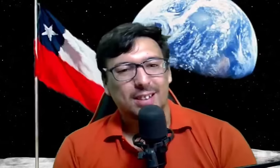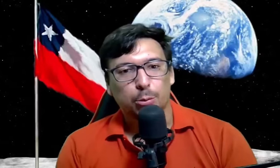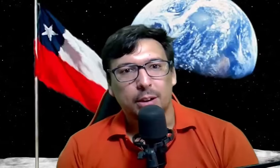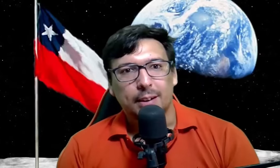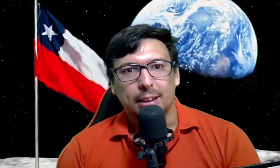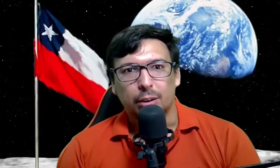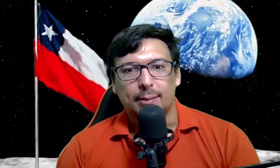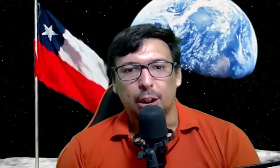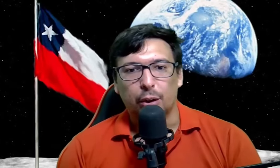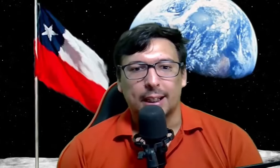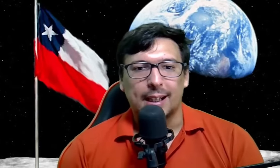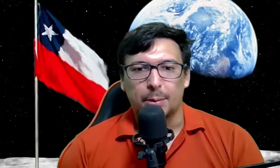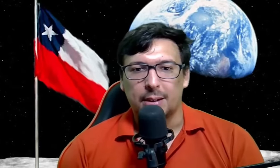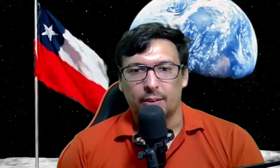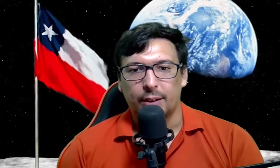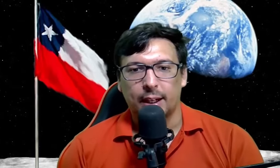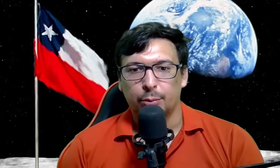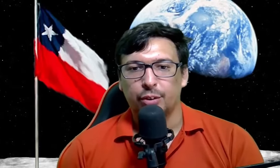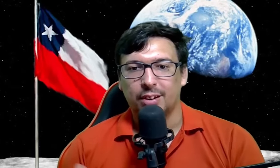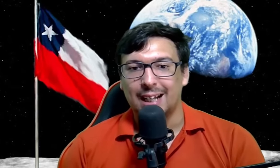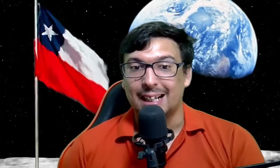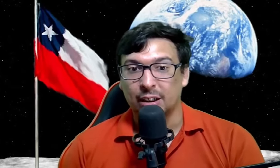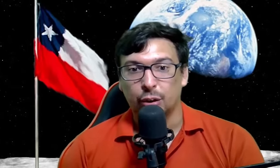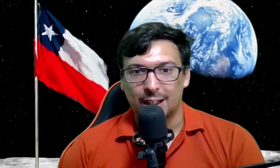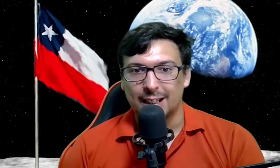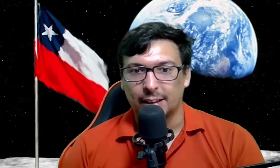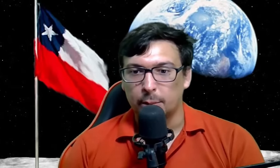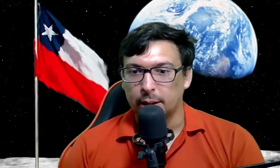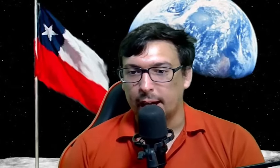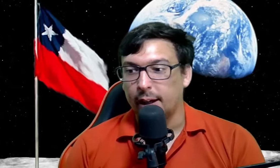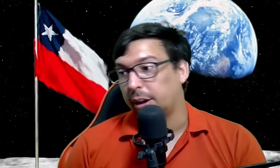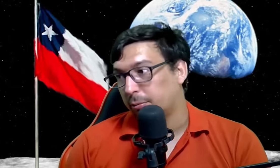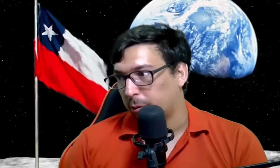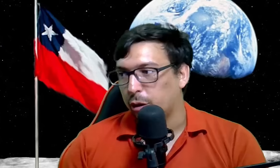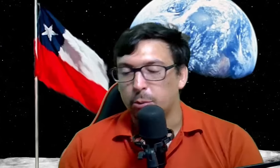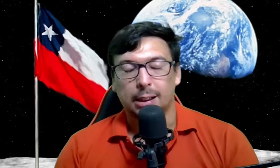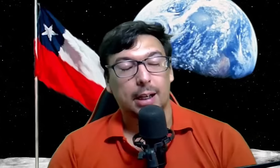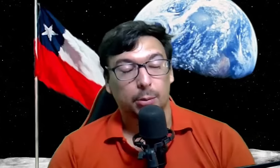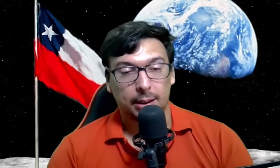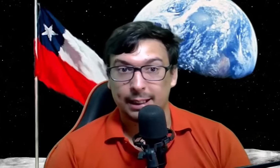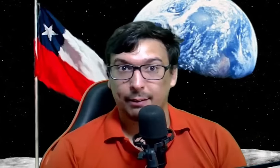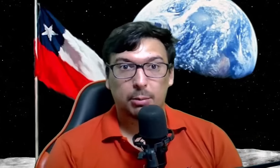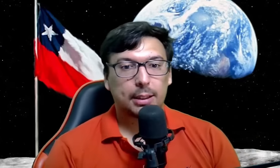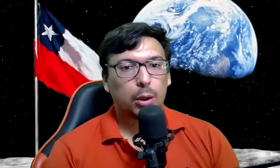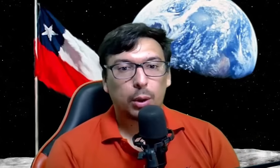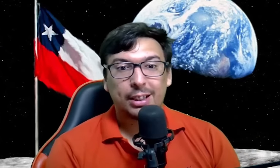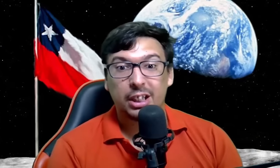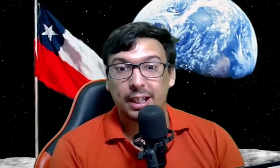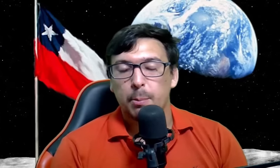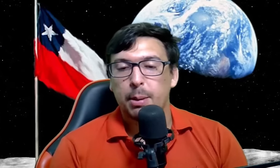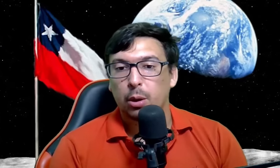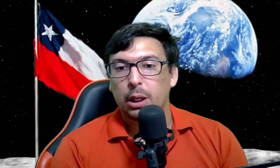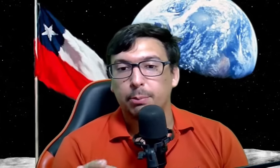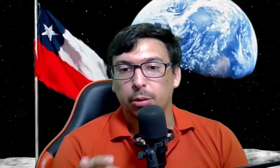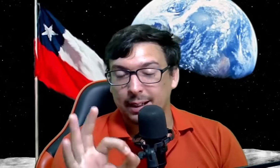Bueno, ayer se armó un debate con el video de la primera fábrica de buses eléctricos en Latinoamérica y, bueno, como les había comentado, es